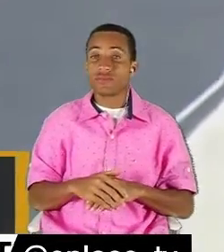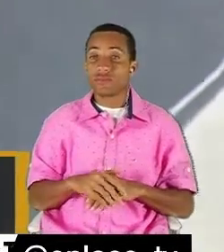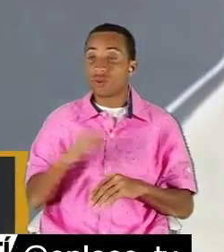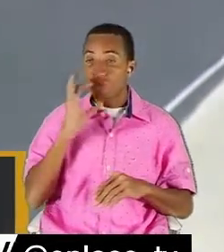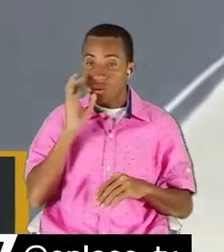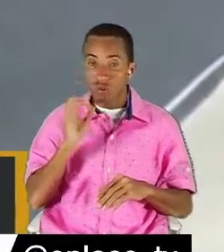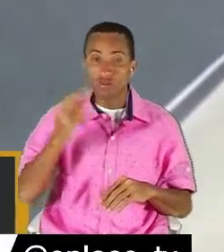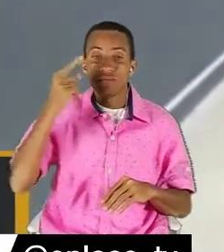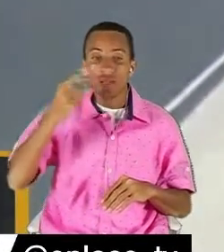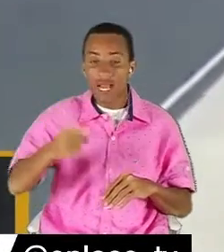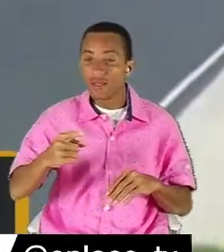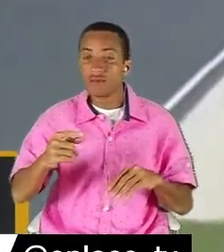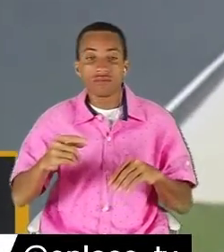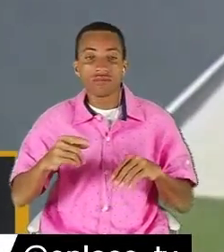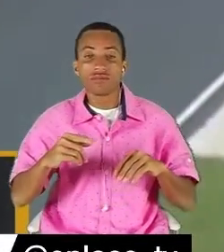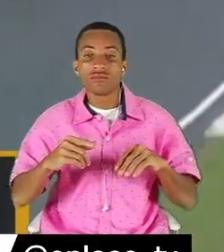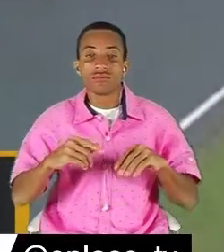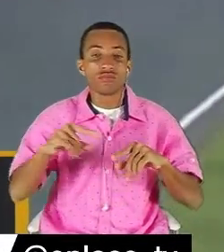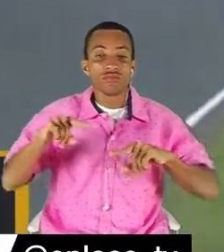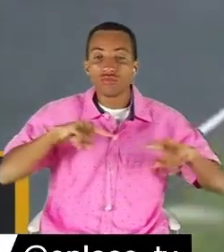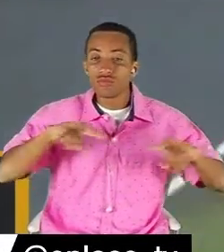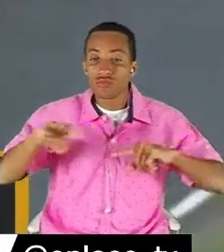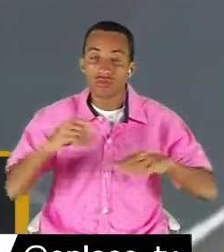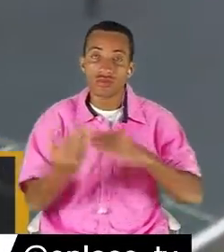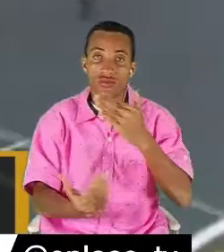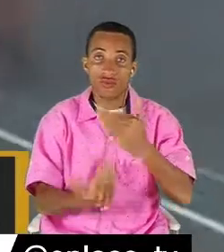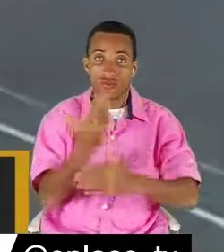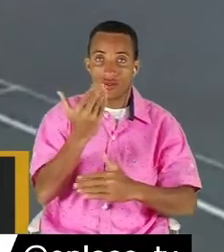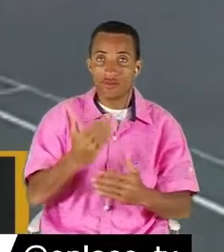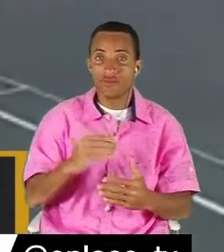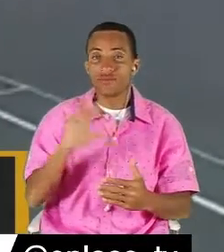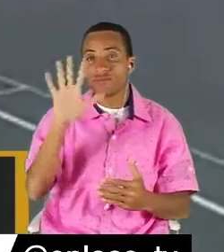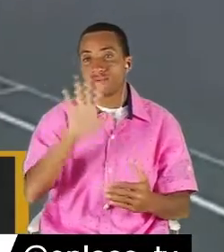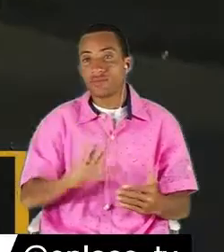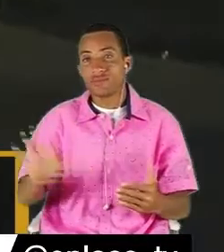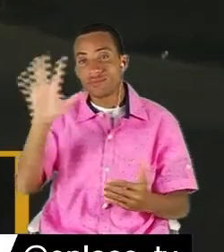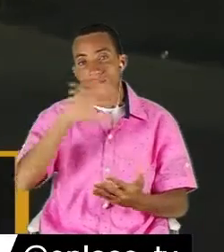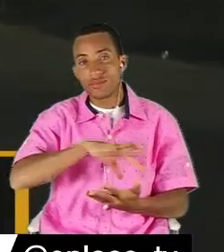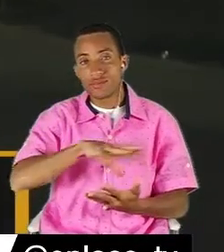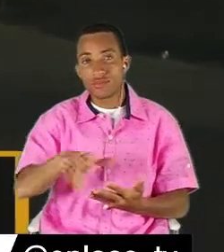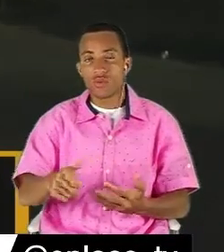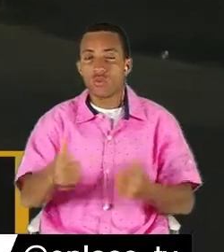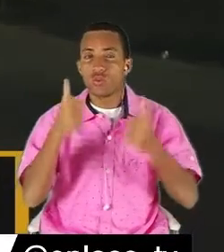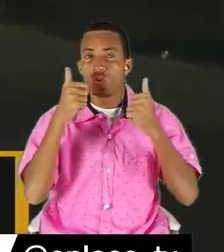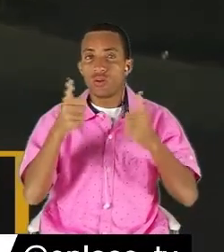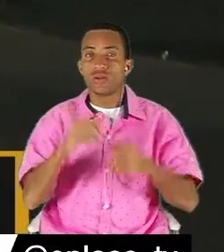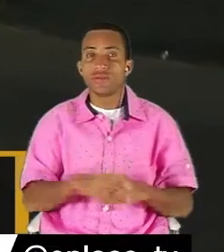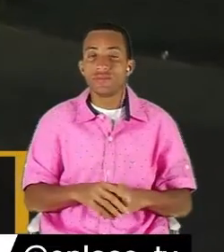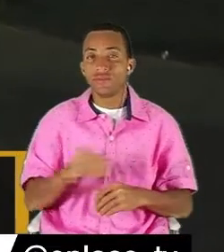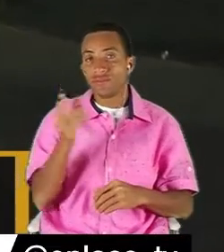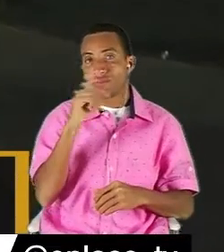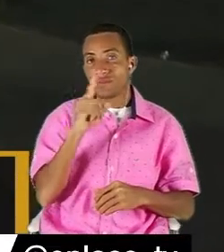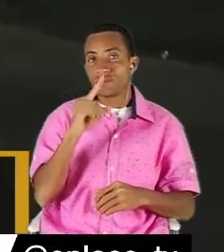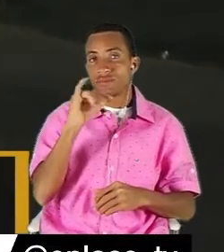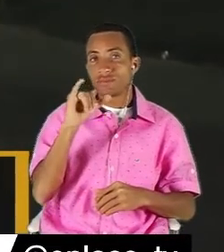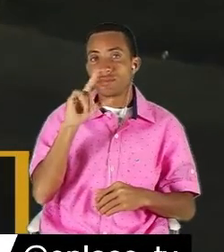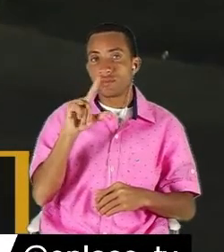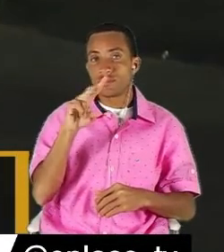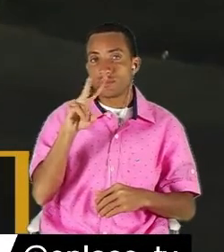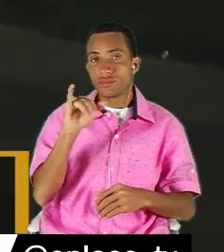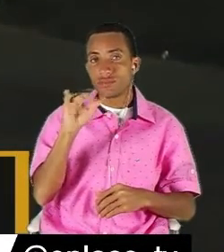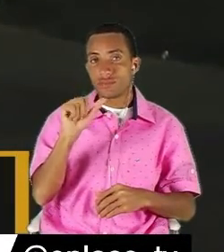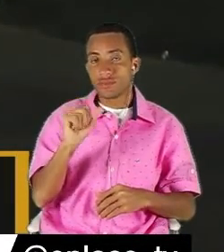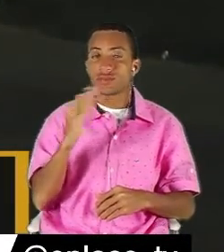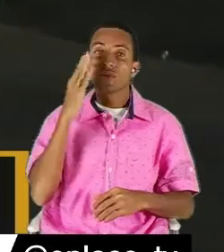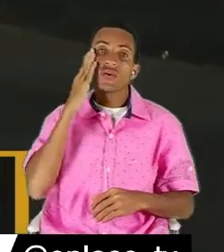Pedro López asegura que el nuevo proceso del patinaje en Santander marcha en buena forma. Está Silvia Rey, es una deportista